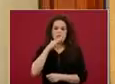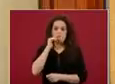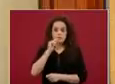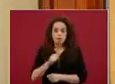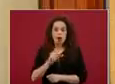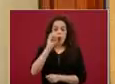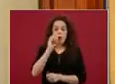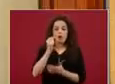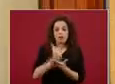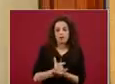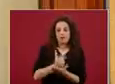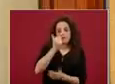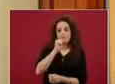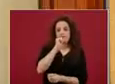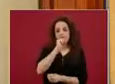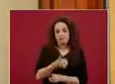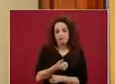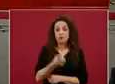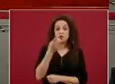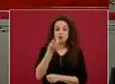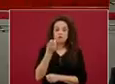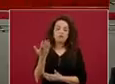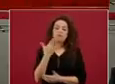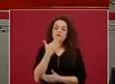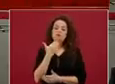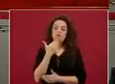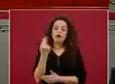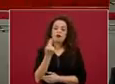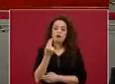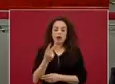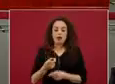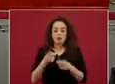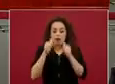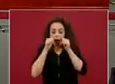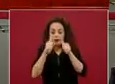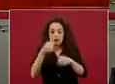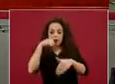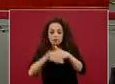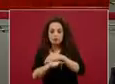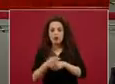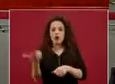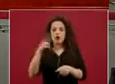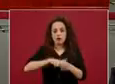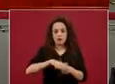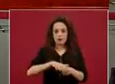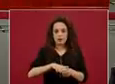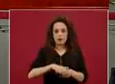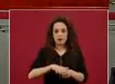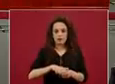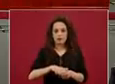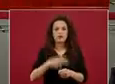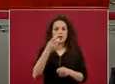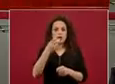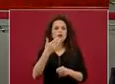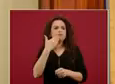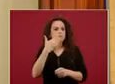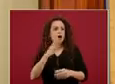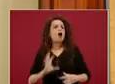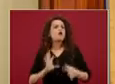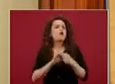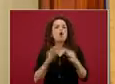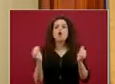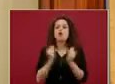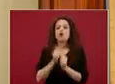evolución grave, y por lo tanto están demandando menos atención hospitalaria, lo cual es también concordante con el comportamiento de la